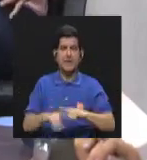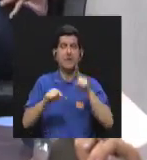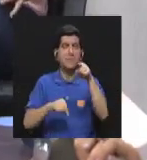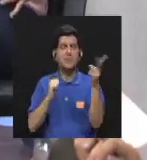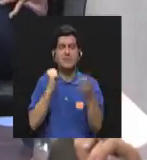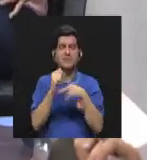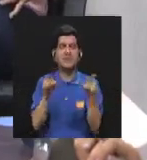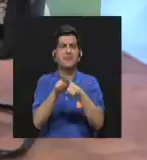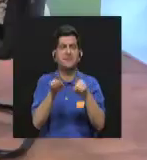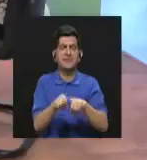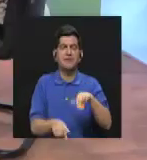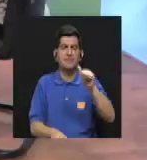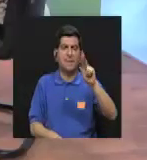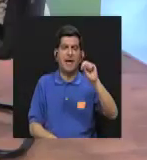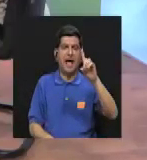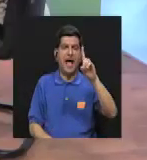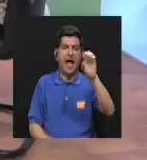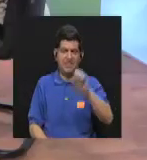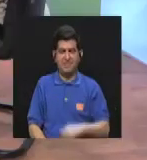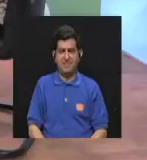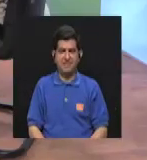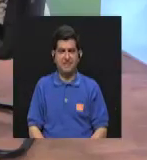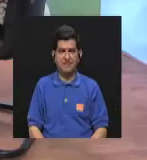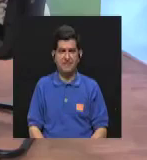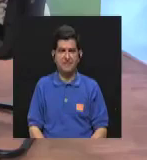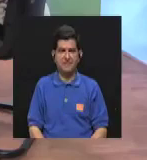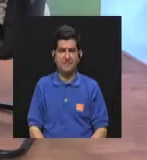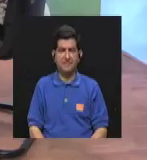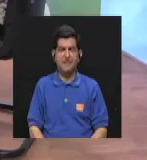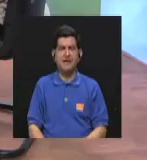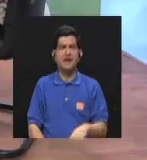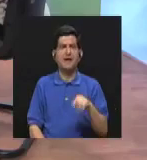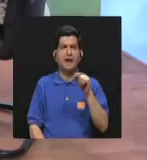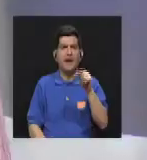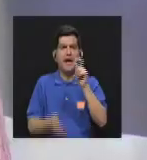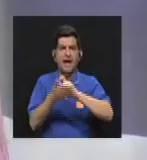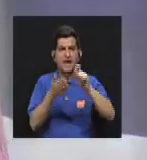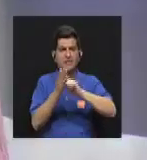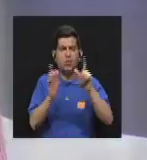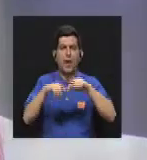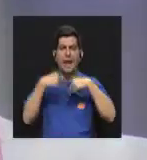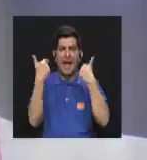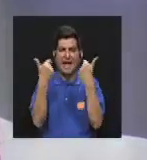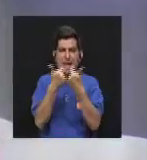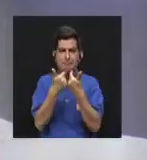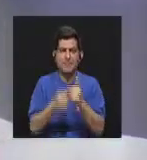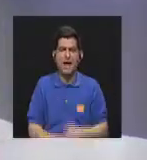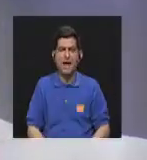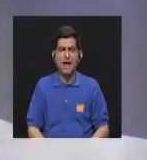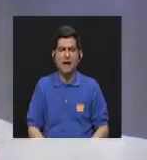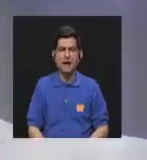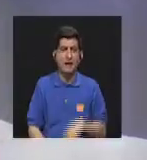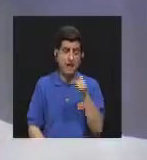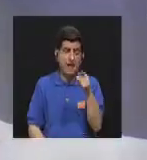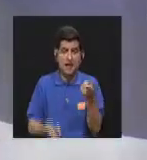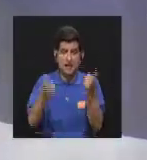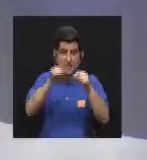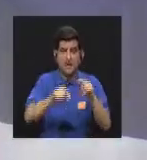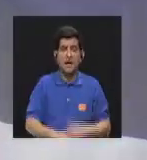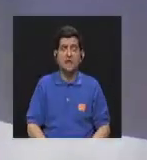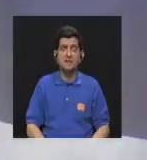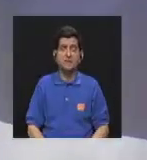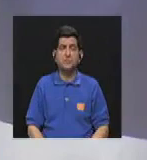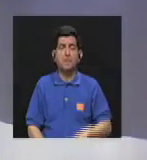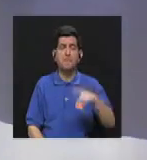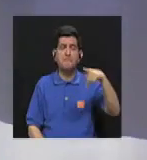Pero en esta ocasión también está la ANDE. Ah, bueno. La escuela gremial hospedó cuando